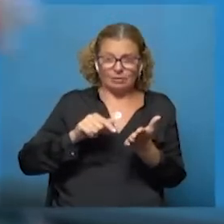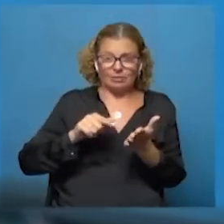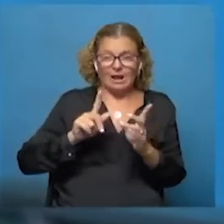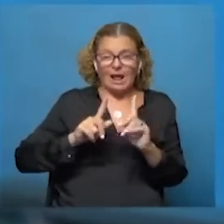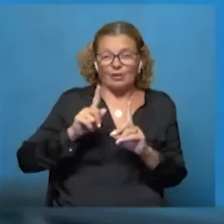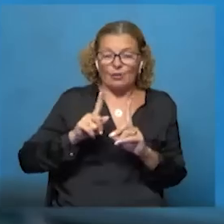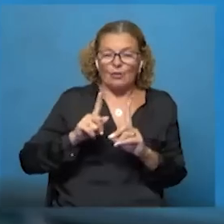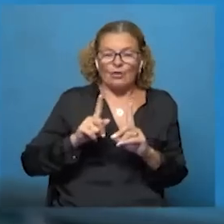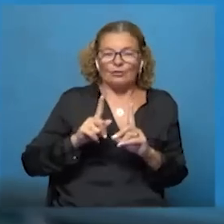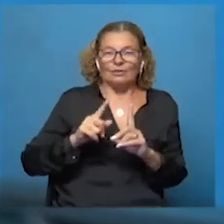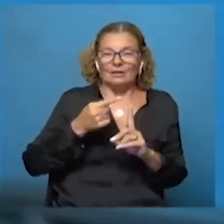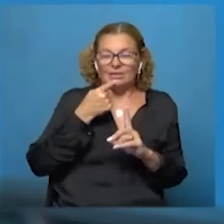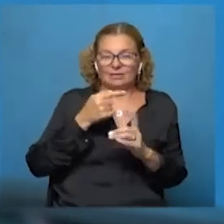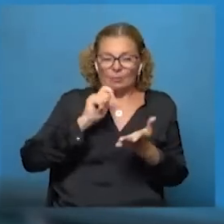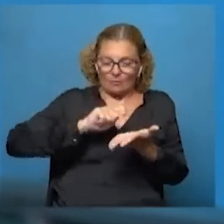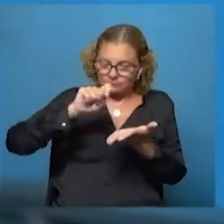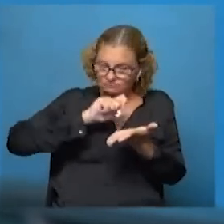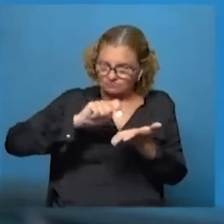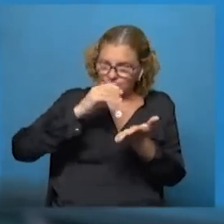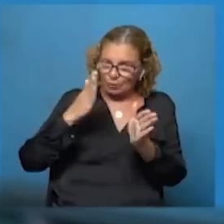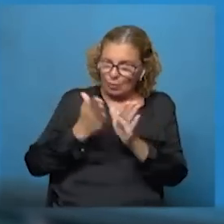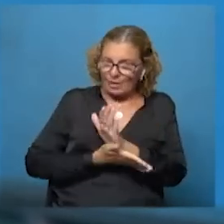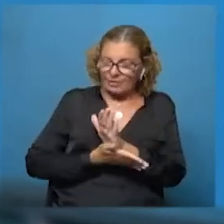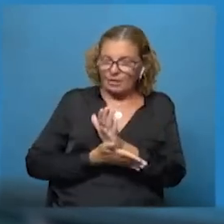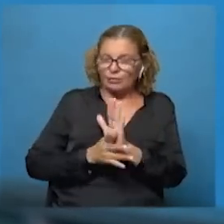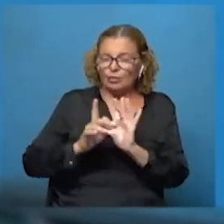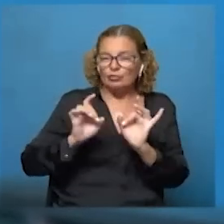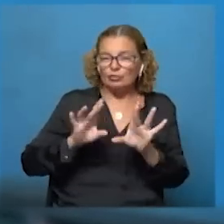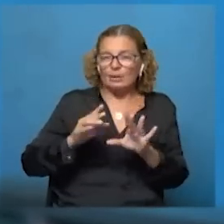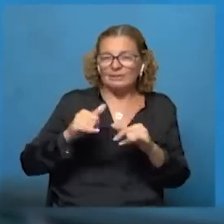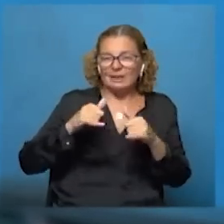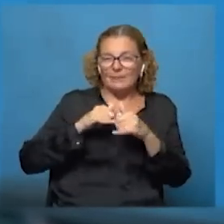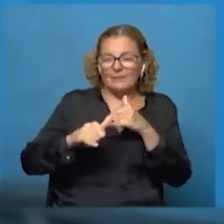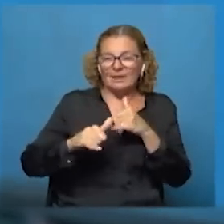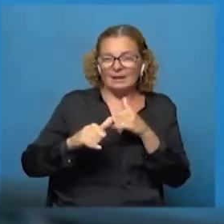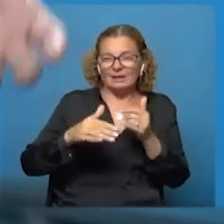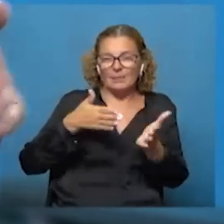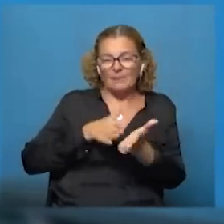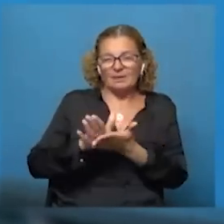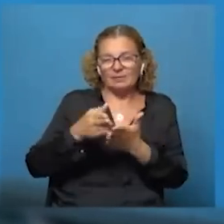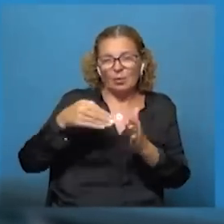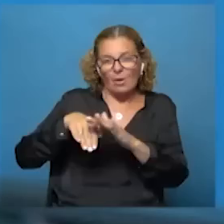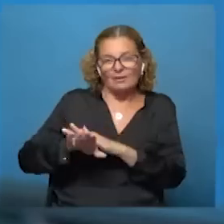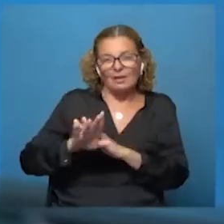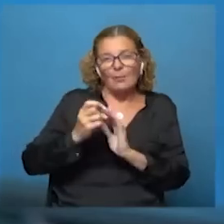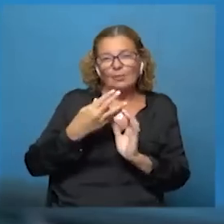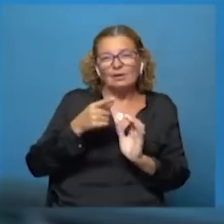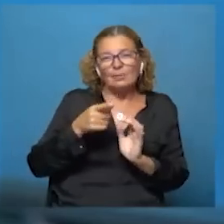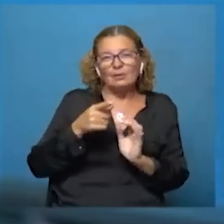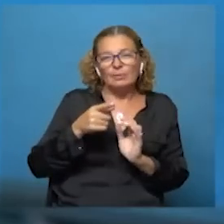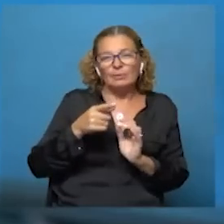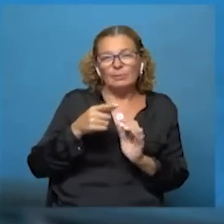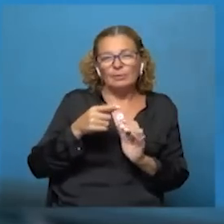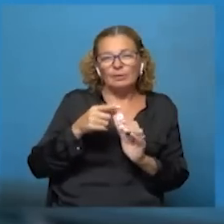tuvieron algunos que es documentar tenerlo no solo en el mail tenerlo impreso tenerlo guardado por qué porque uno